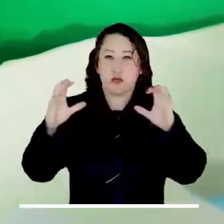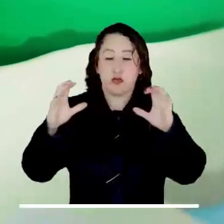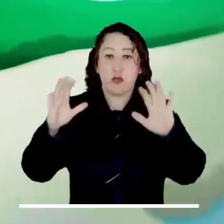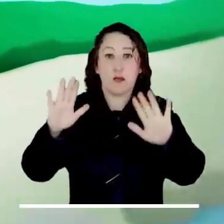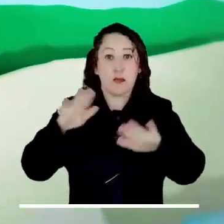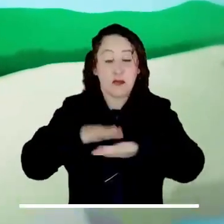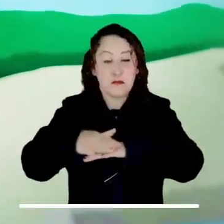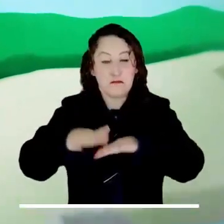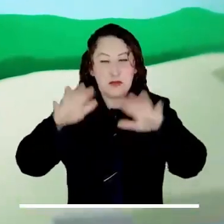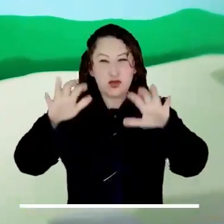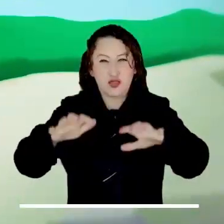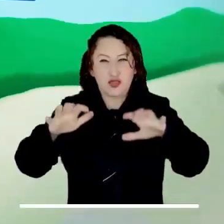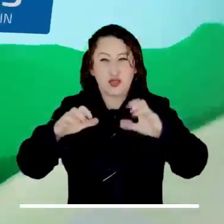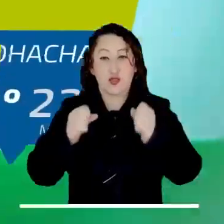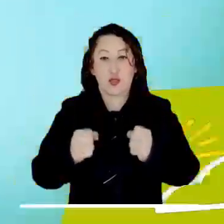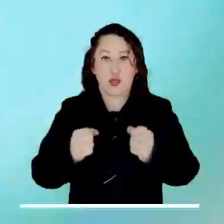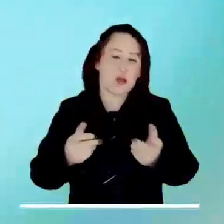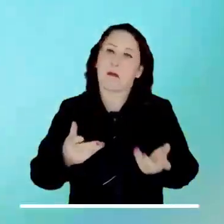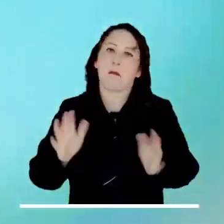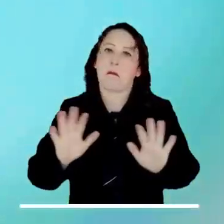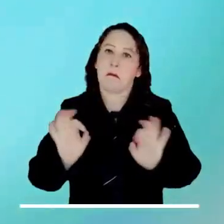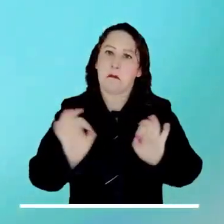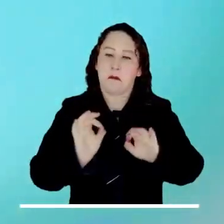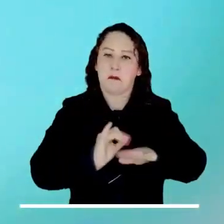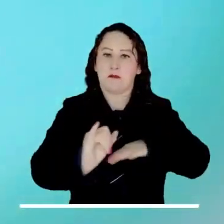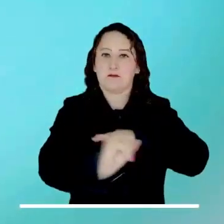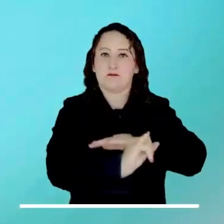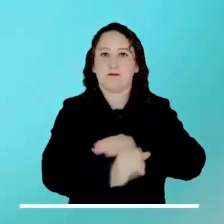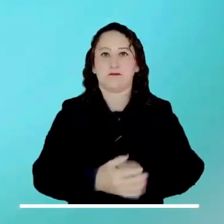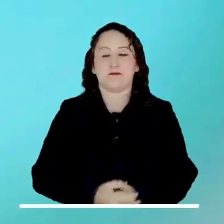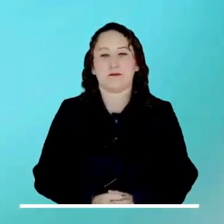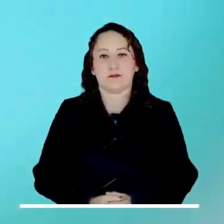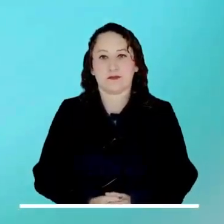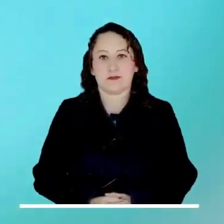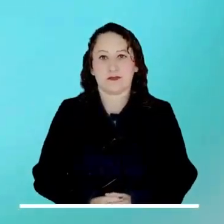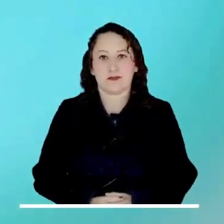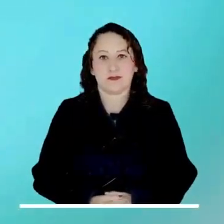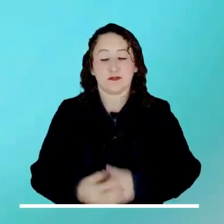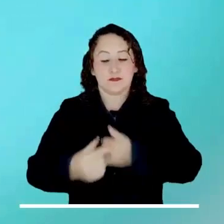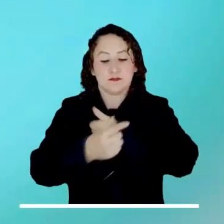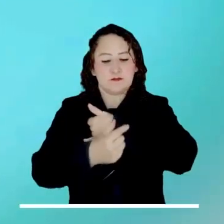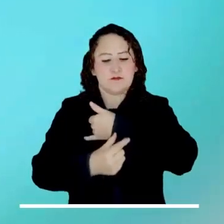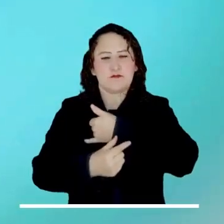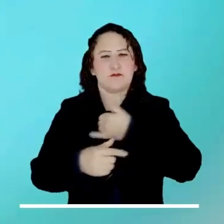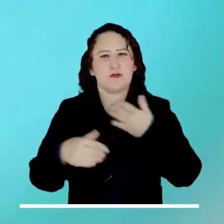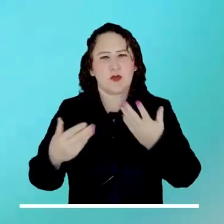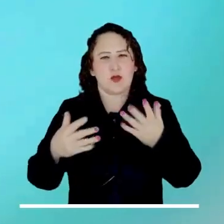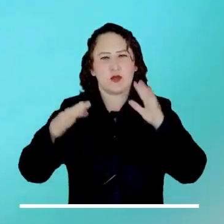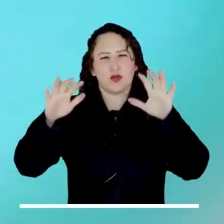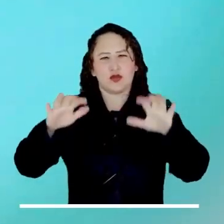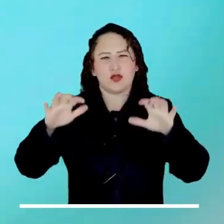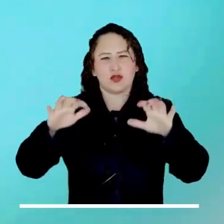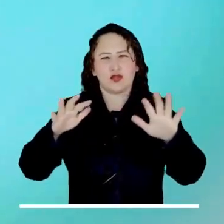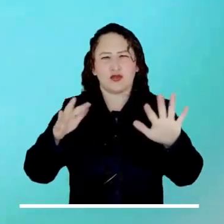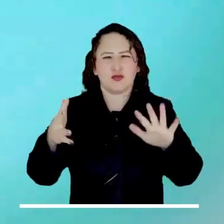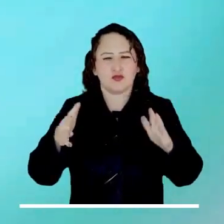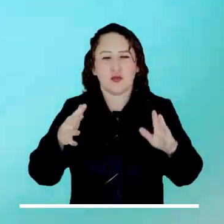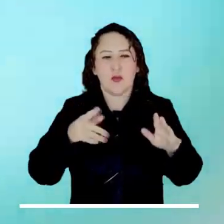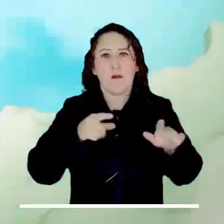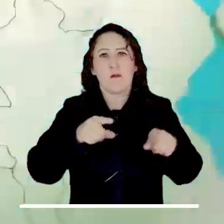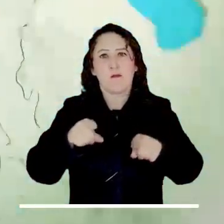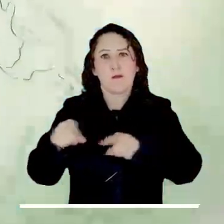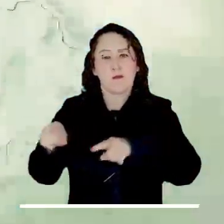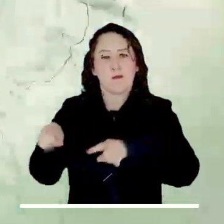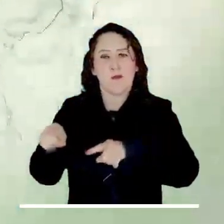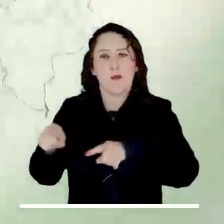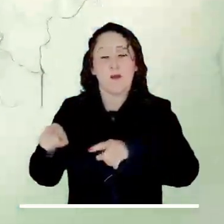Aunque se espera una mañana nublada en el archipiélago, no se advierten lluvias importantes en las islas. En la región pacífica se